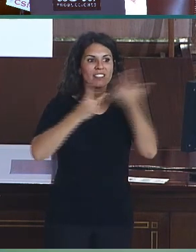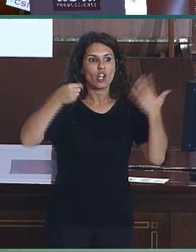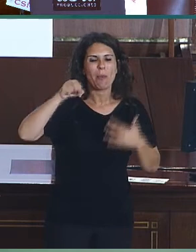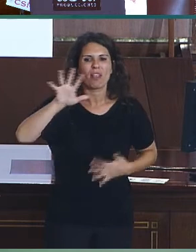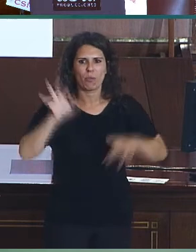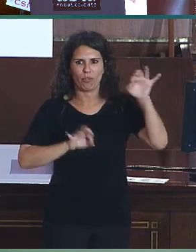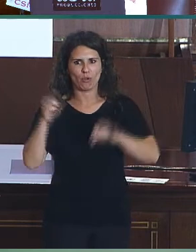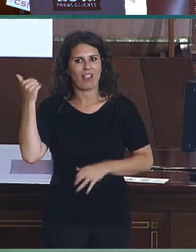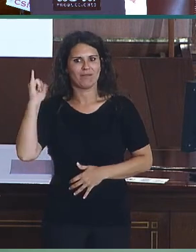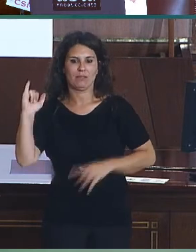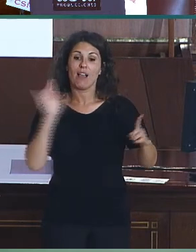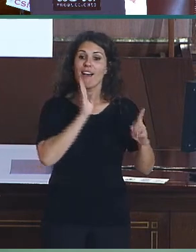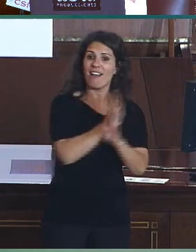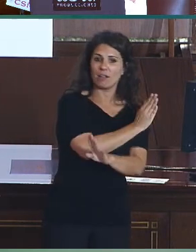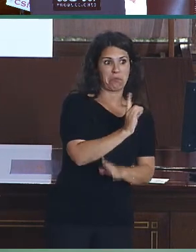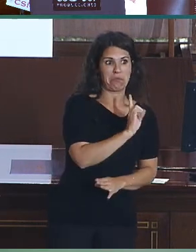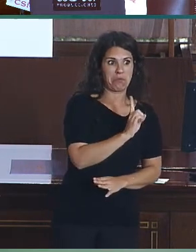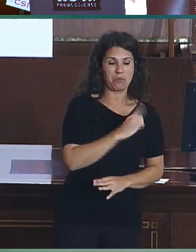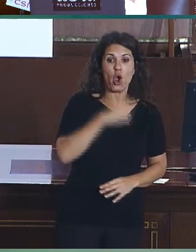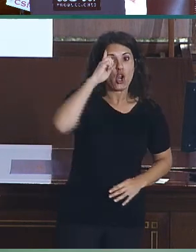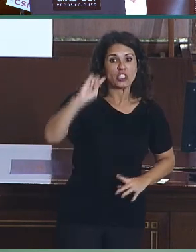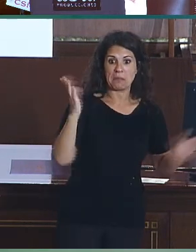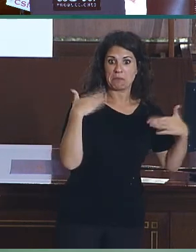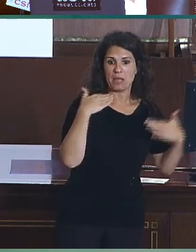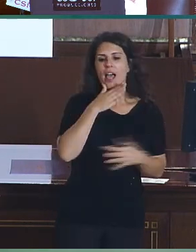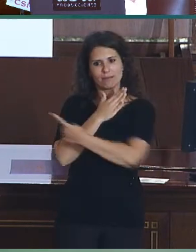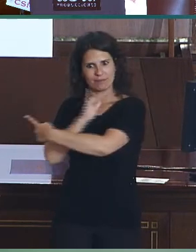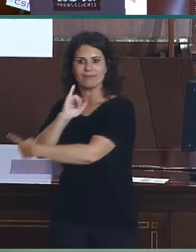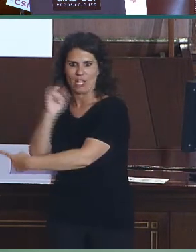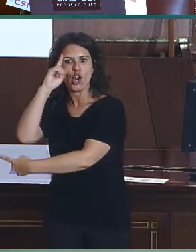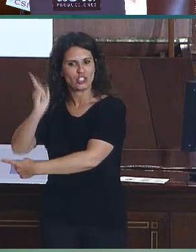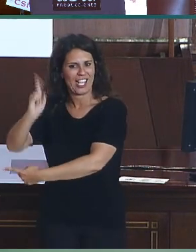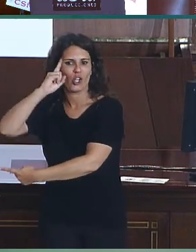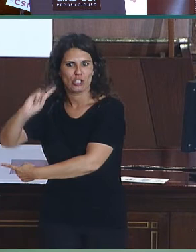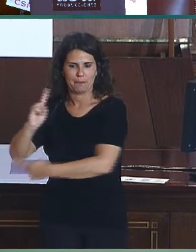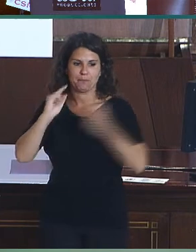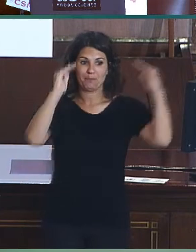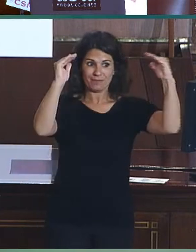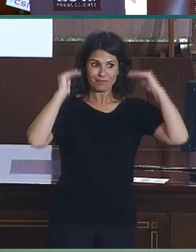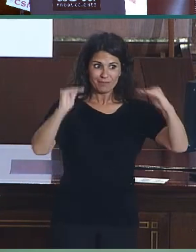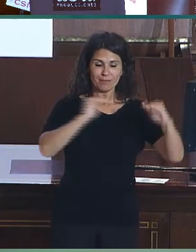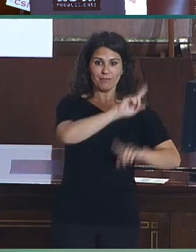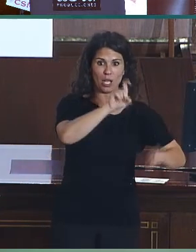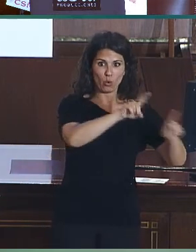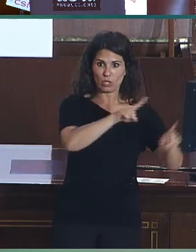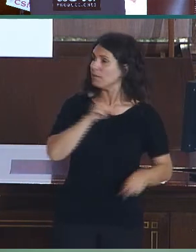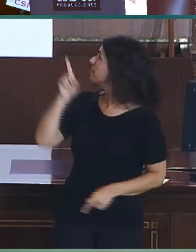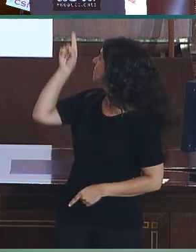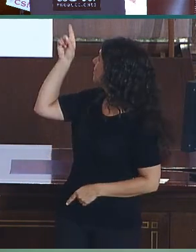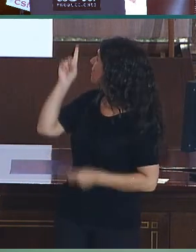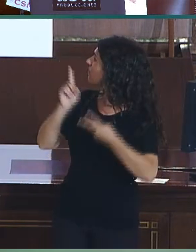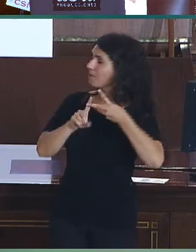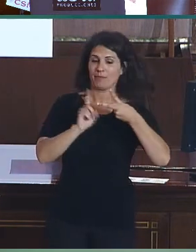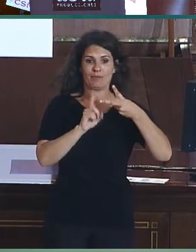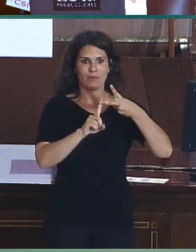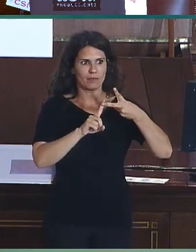La siguiente pregunta es la que más nos llama la atención, porque es una pregunta absolutamente